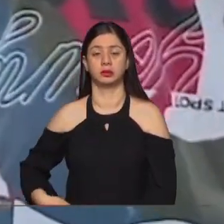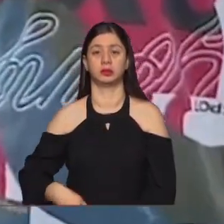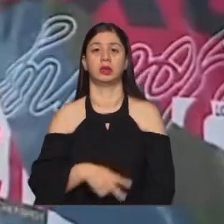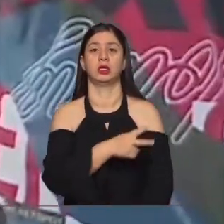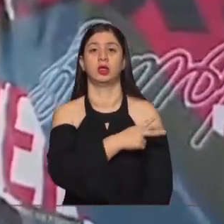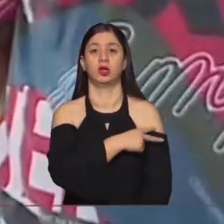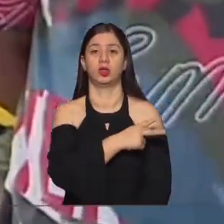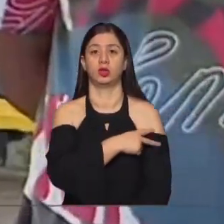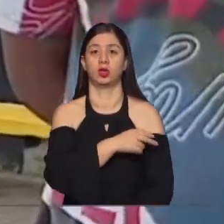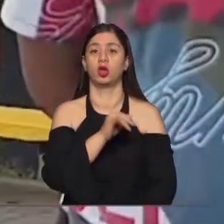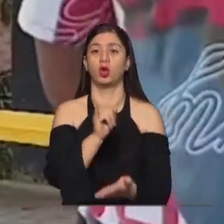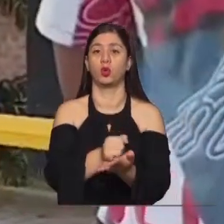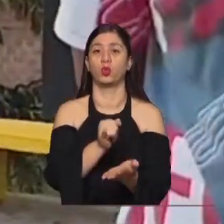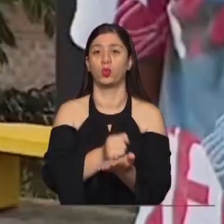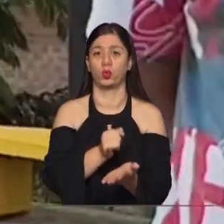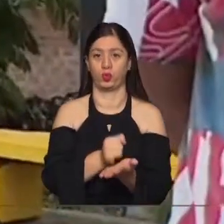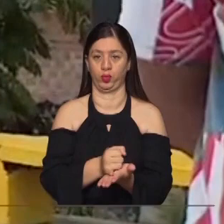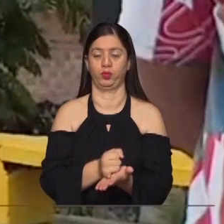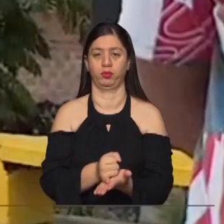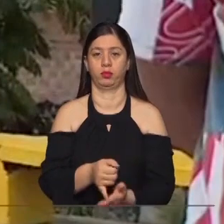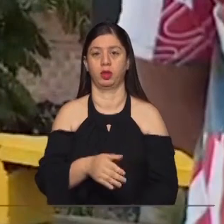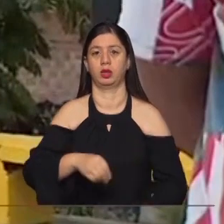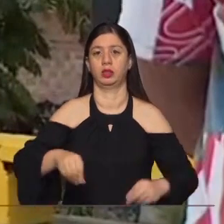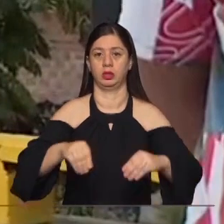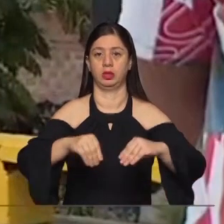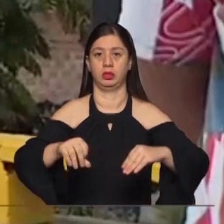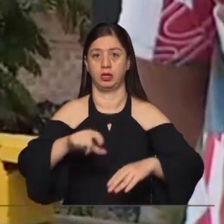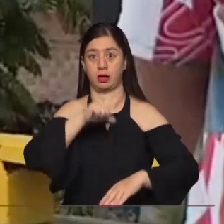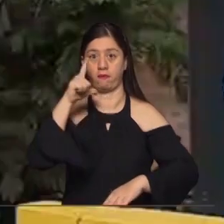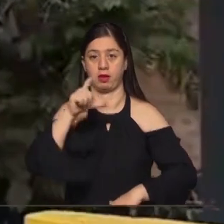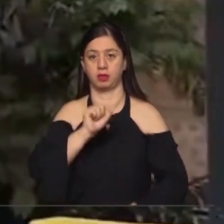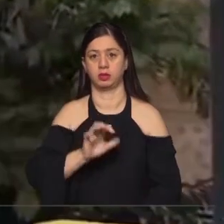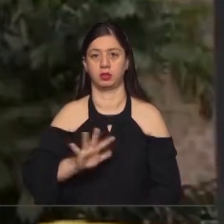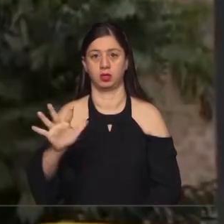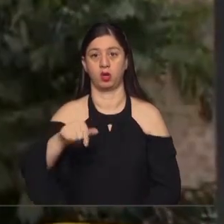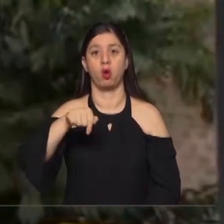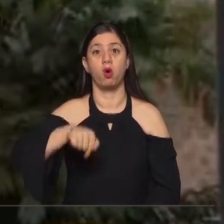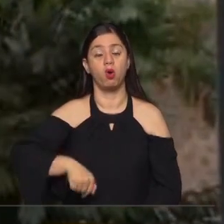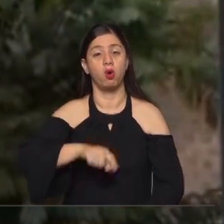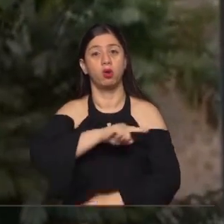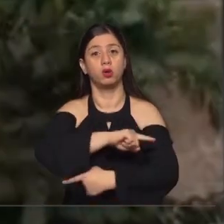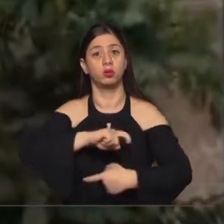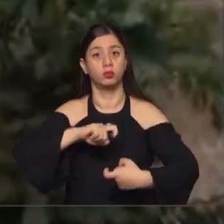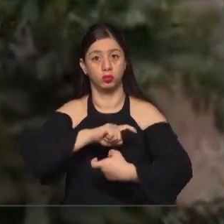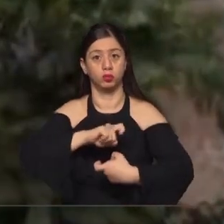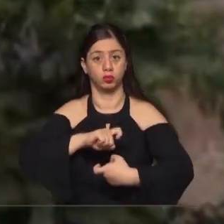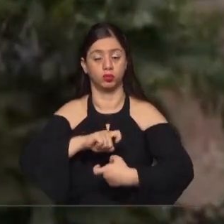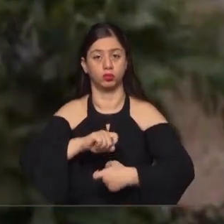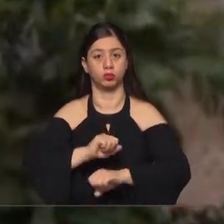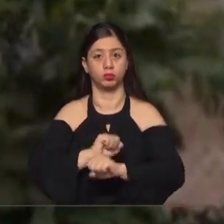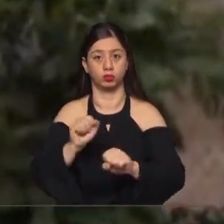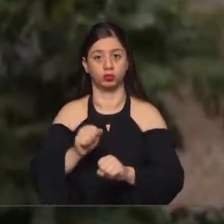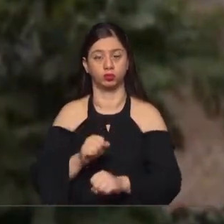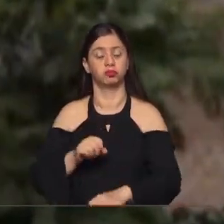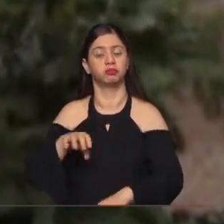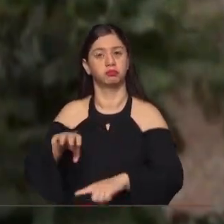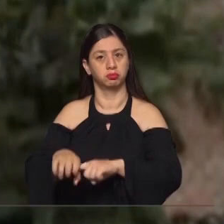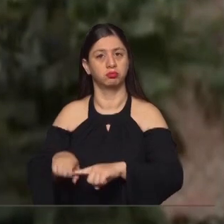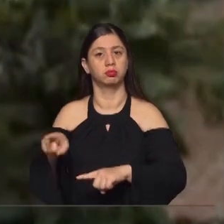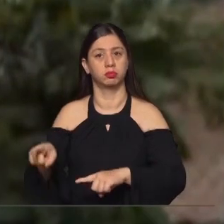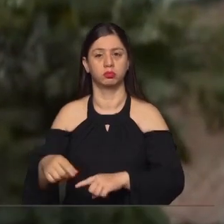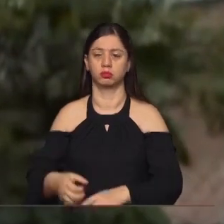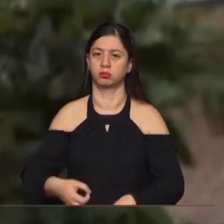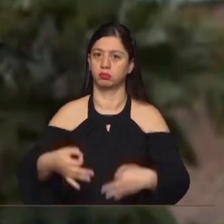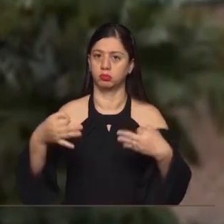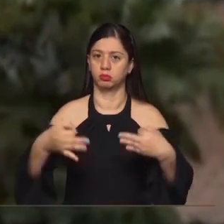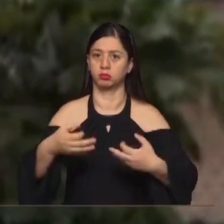Acción Comunal de Tierra Blanca, aquí en el sector de Siloé. Hoy a las 10 de la mañana el presidente de Metrocable nos va a atender para darnos la versión oficial